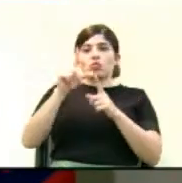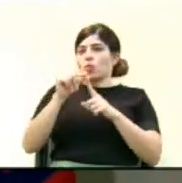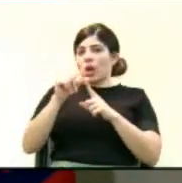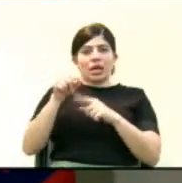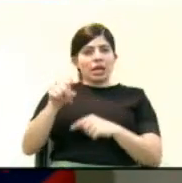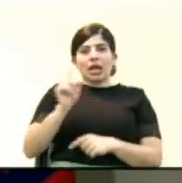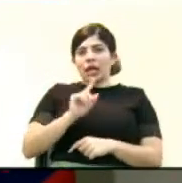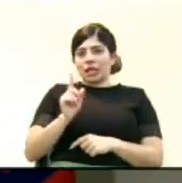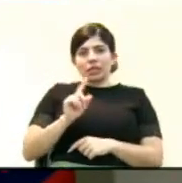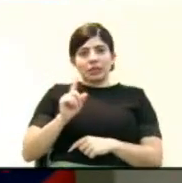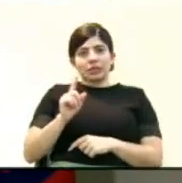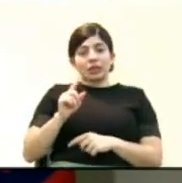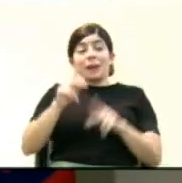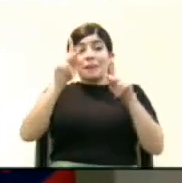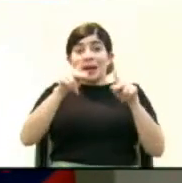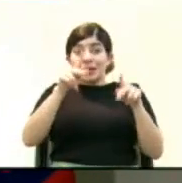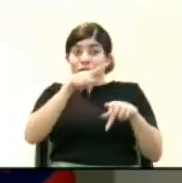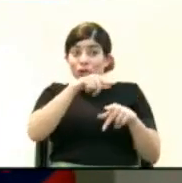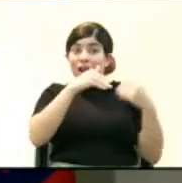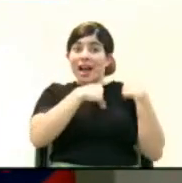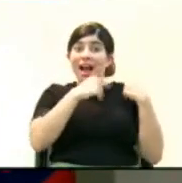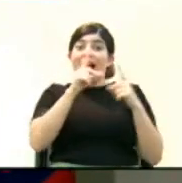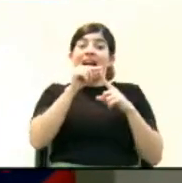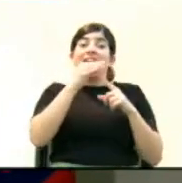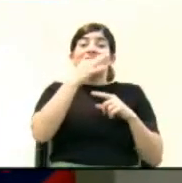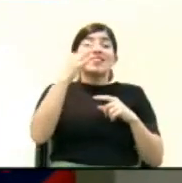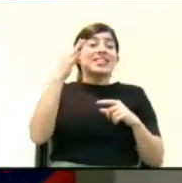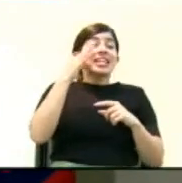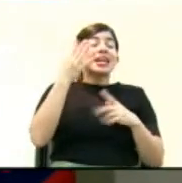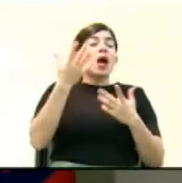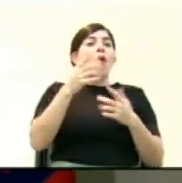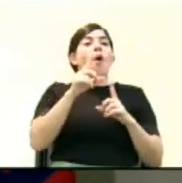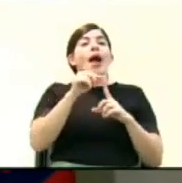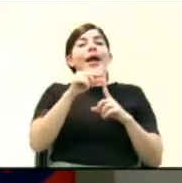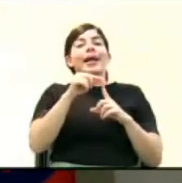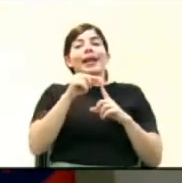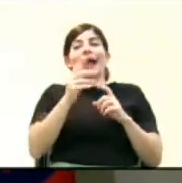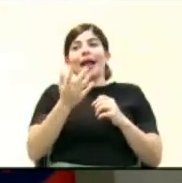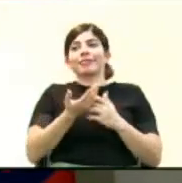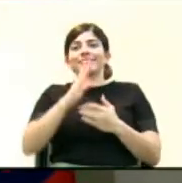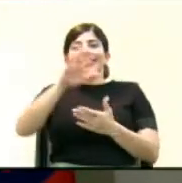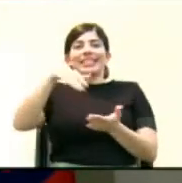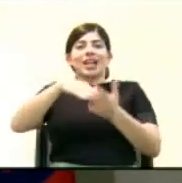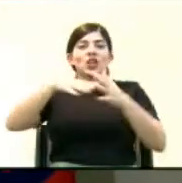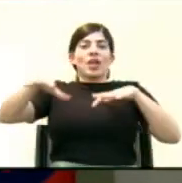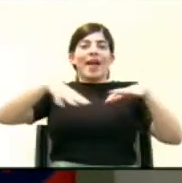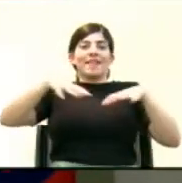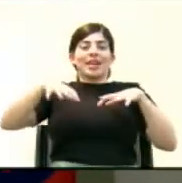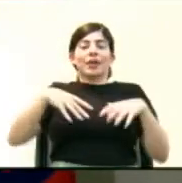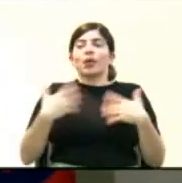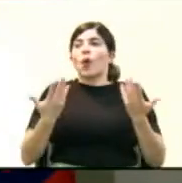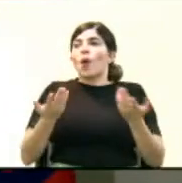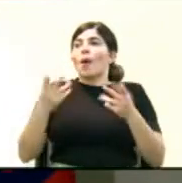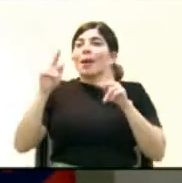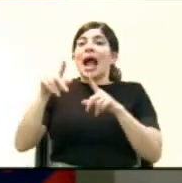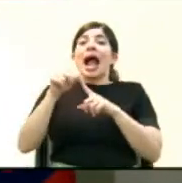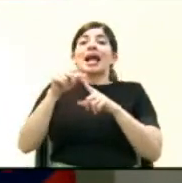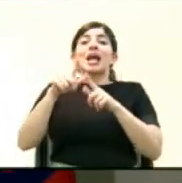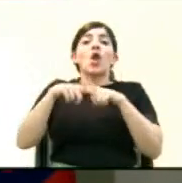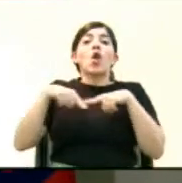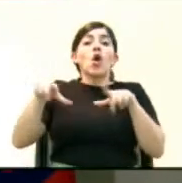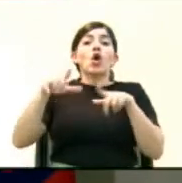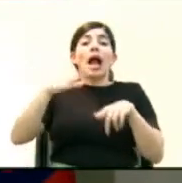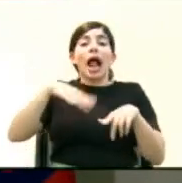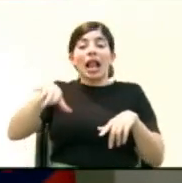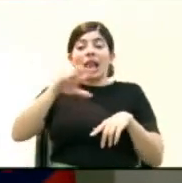Entonces, vamos a las personas que alquilan las fincas, que alquilan los centros de eventos, que alquilan incluso locales